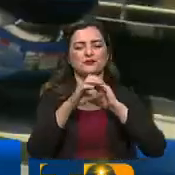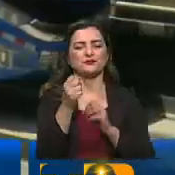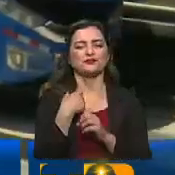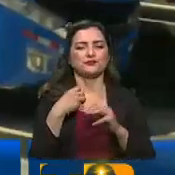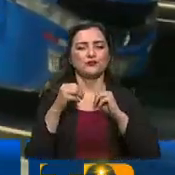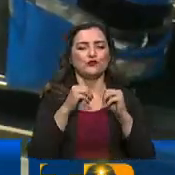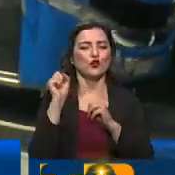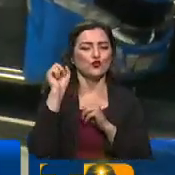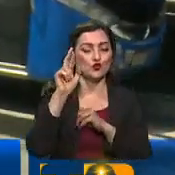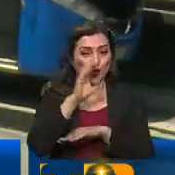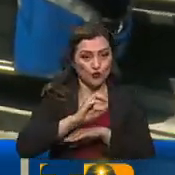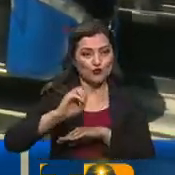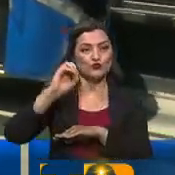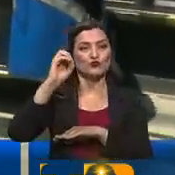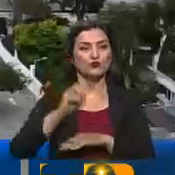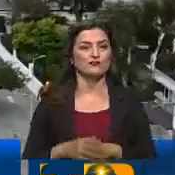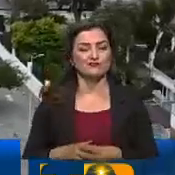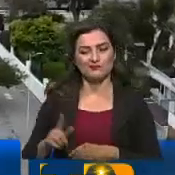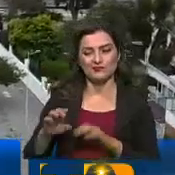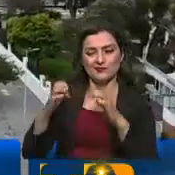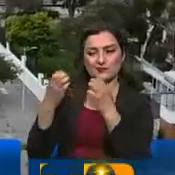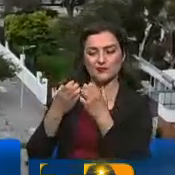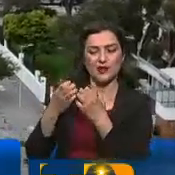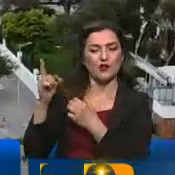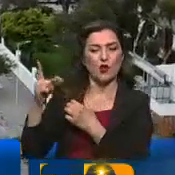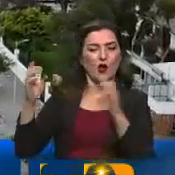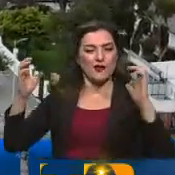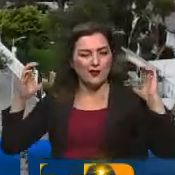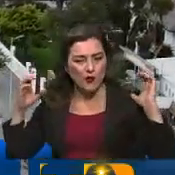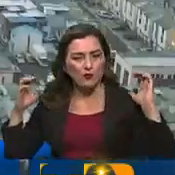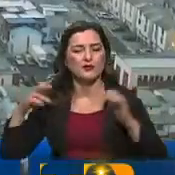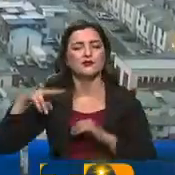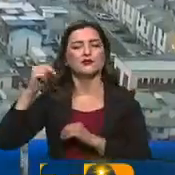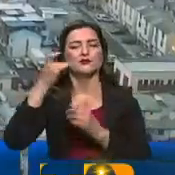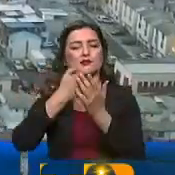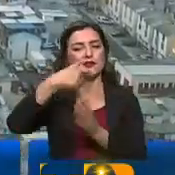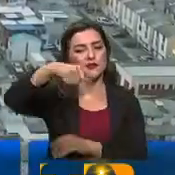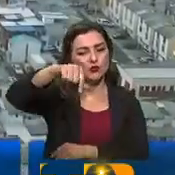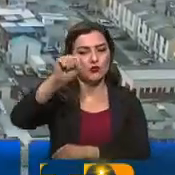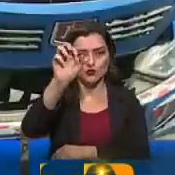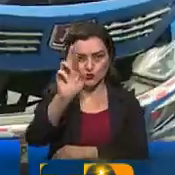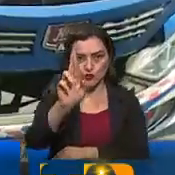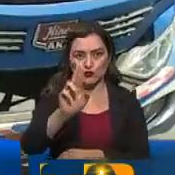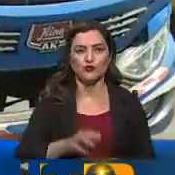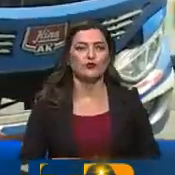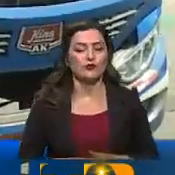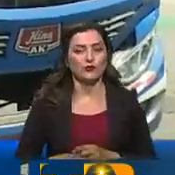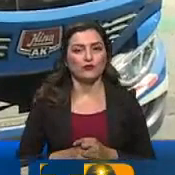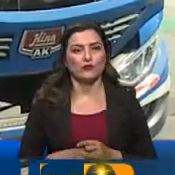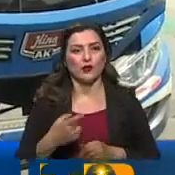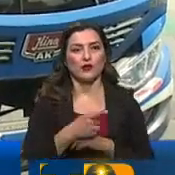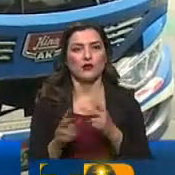en el corredor suroccidental que va desde el Estadio Olímpico Atahualpa en el norte de Quito hasta Quitumbe en el sur de la capital. Al día